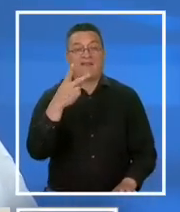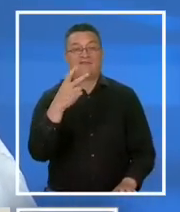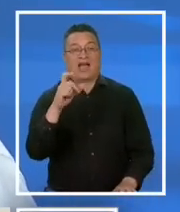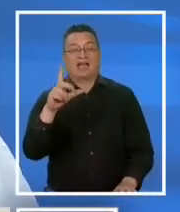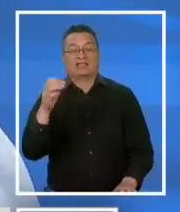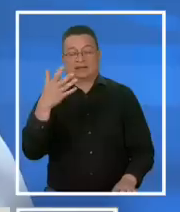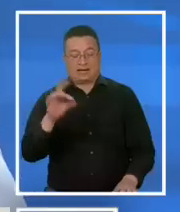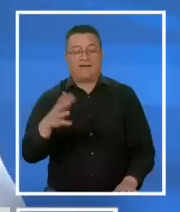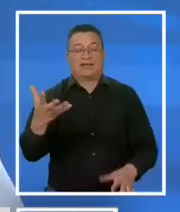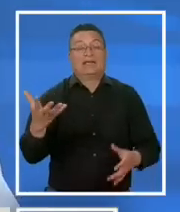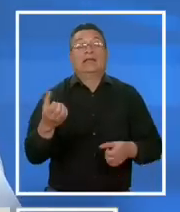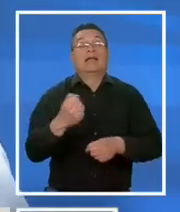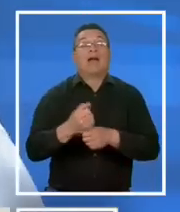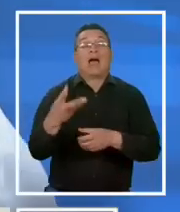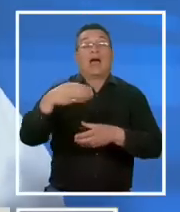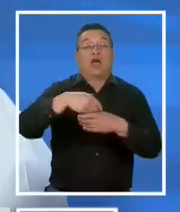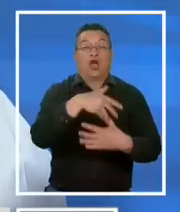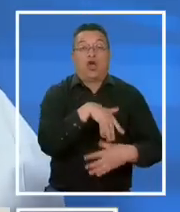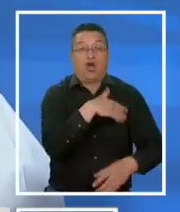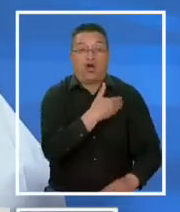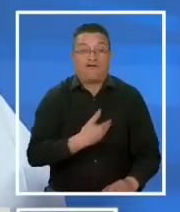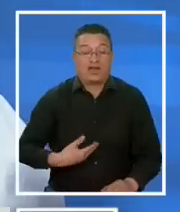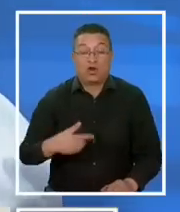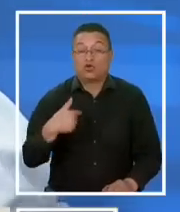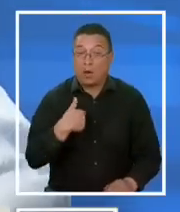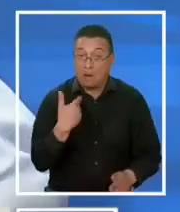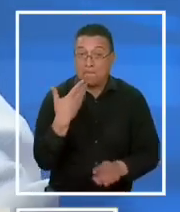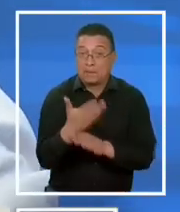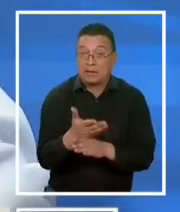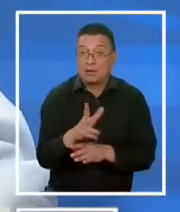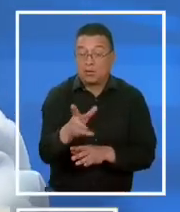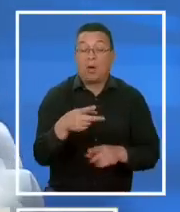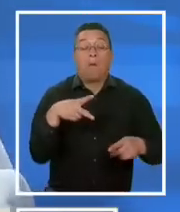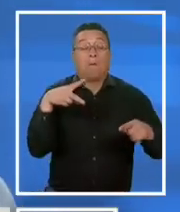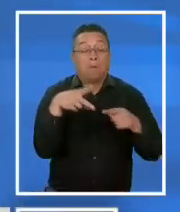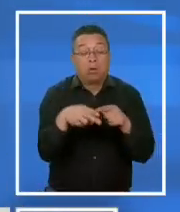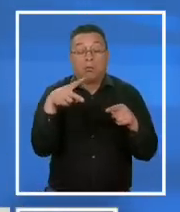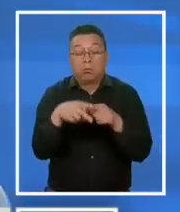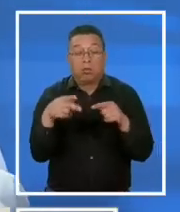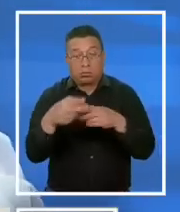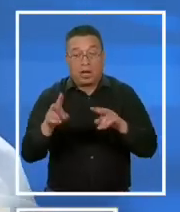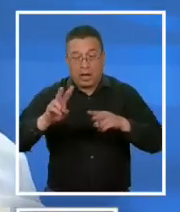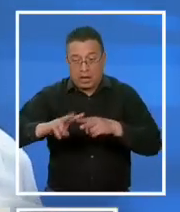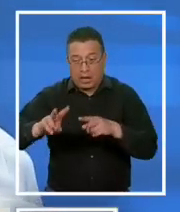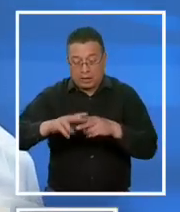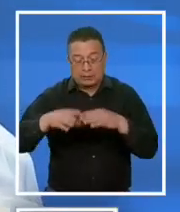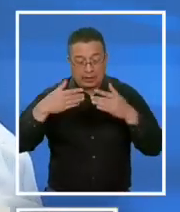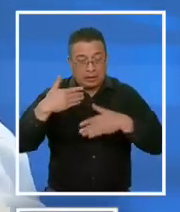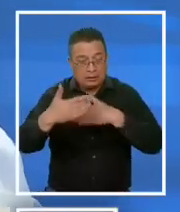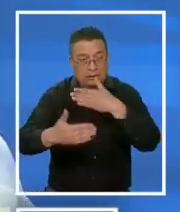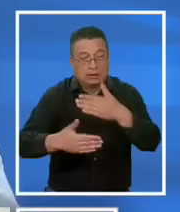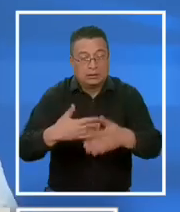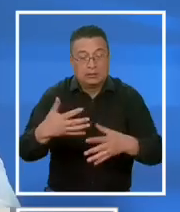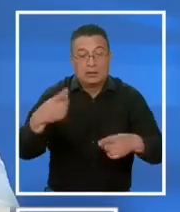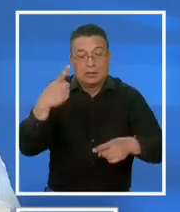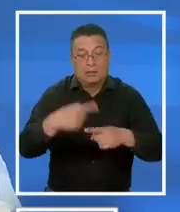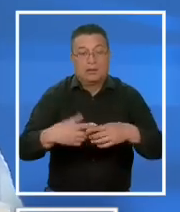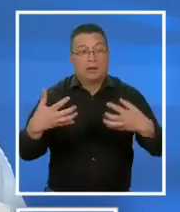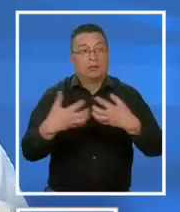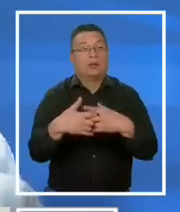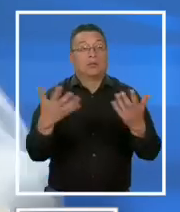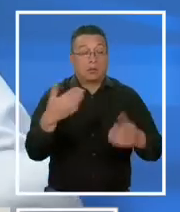dentro del gobierno y por lo tanto yo le pido al presidente que no entorpezca una confluencia que se está dando hace una convención mixta